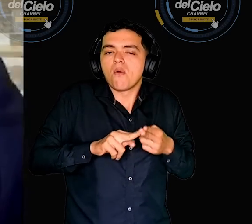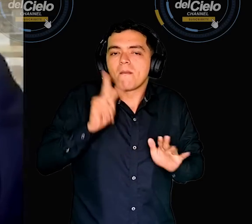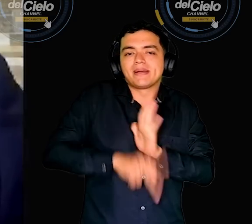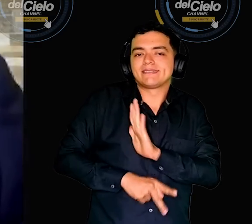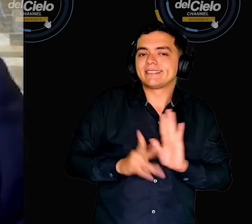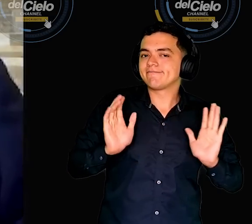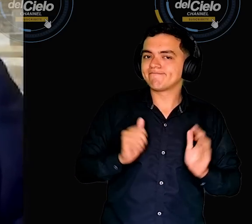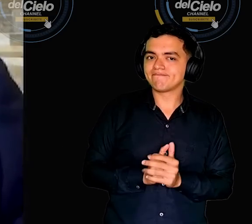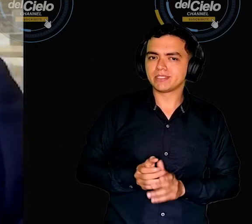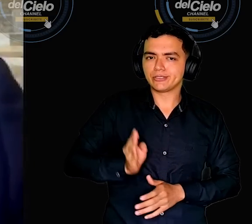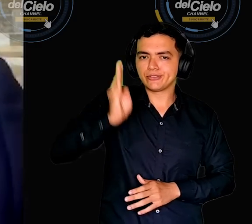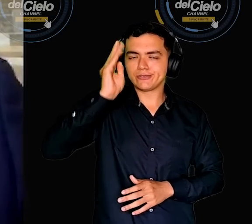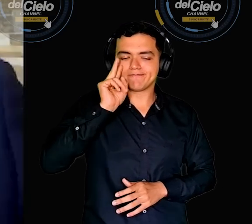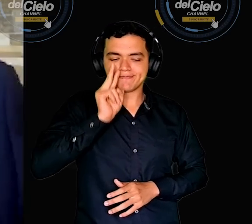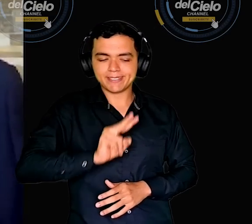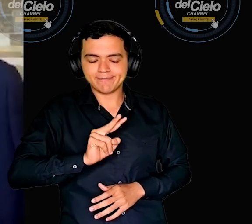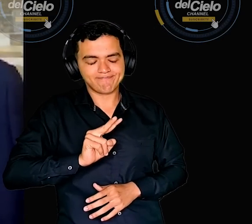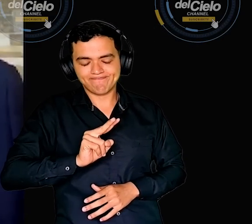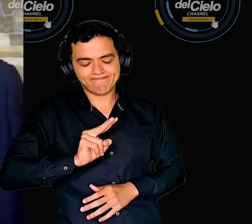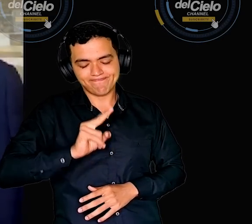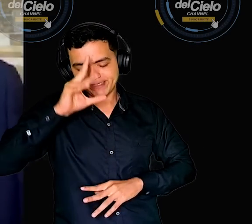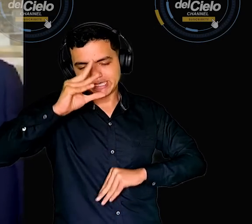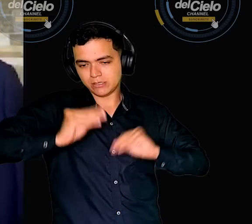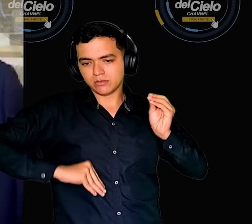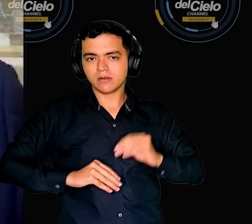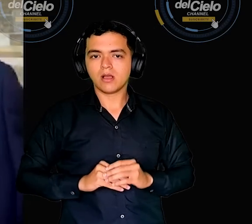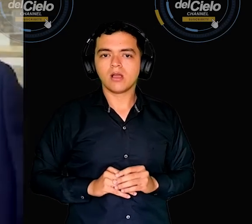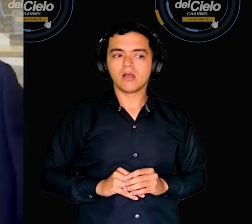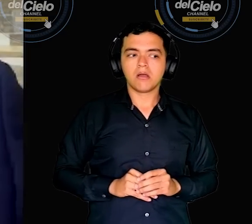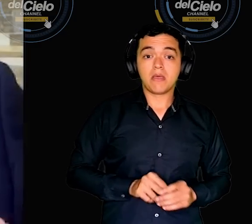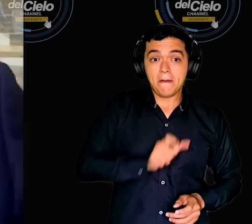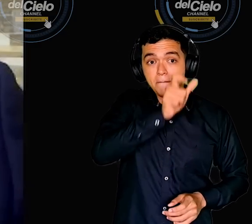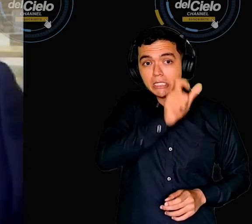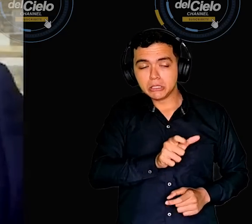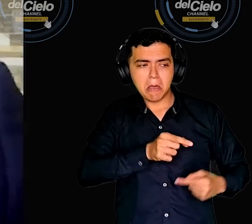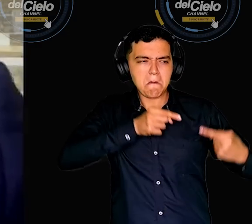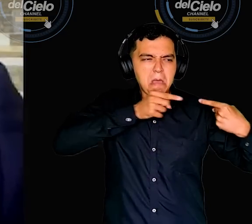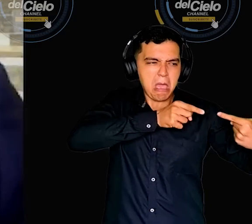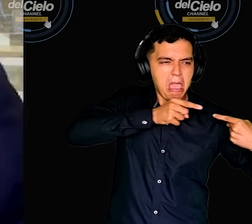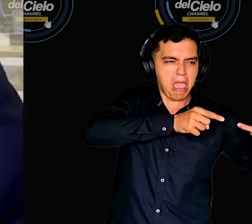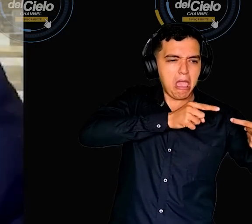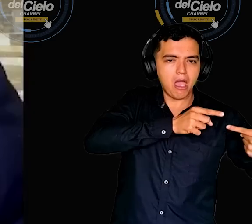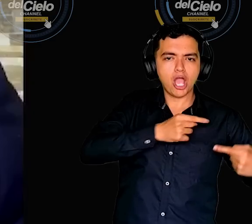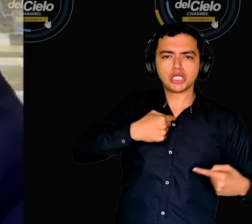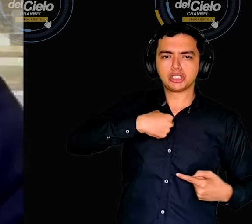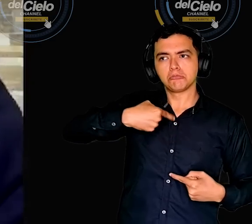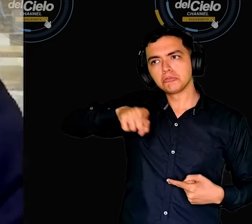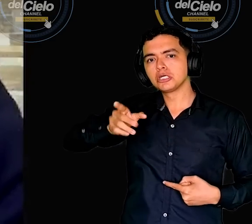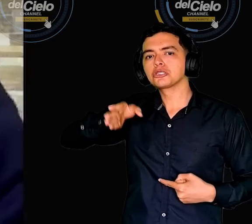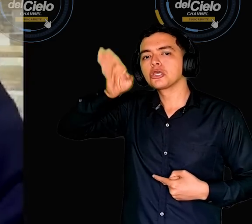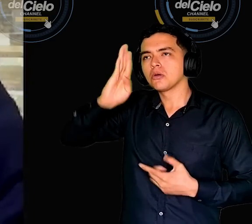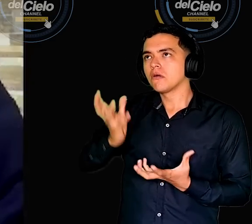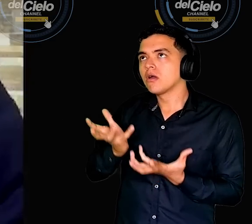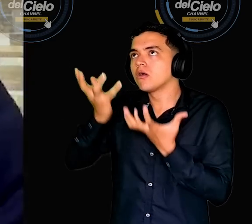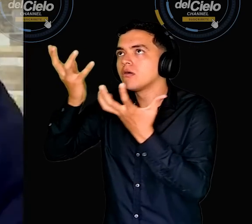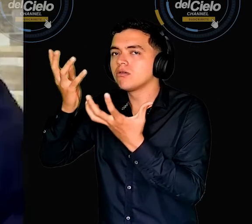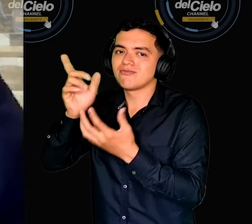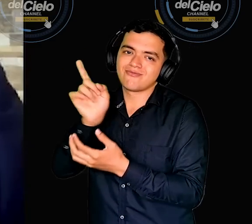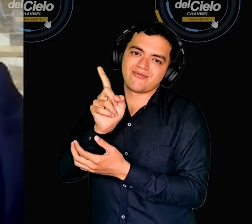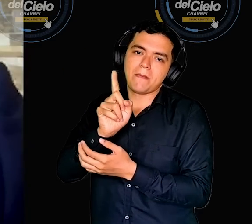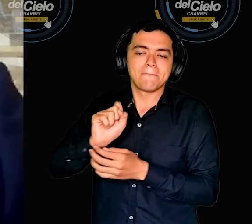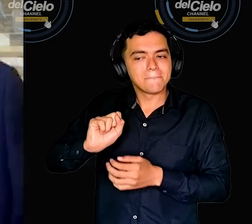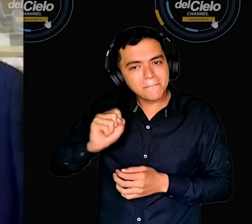relación simbiótica de los padres con los hijos va a producir una sinergia que va a dar